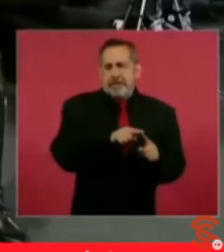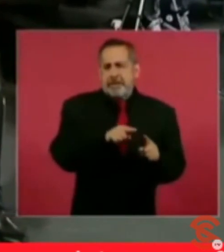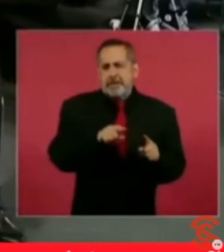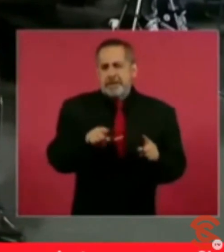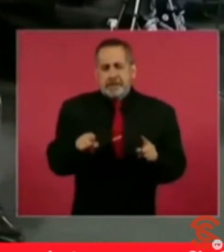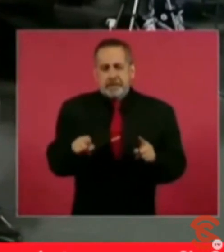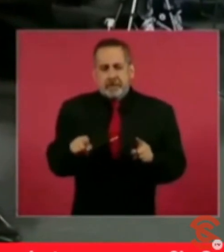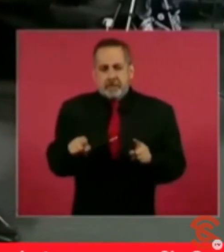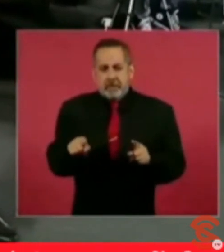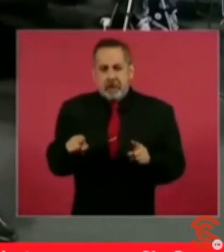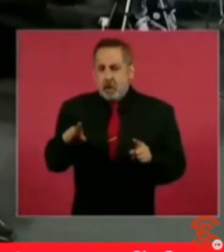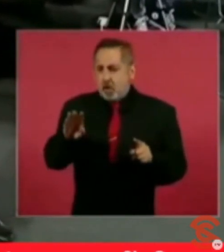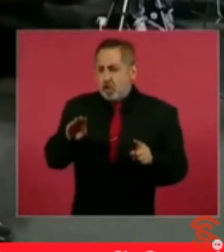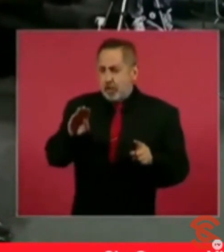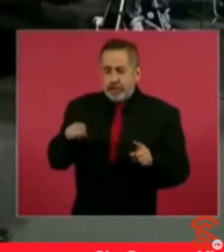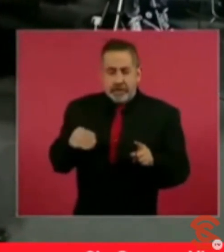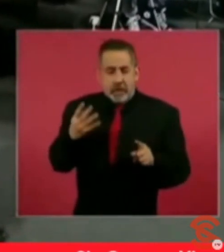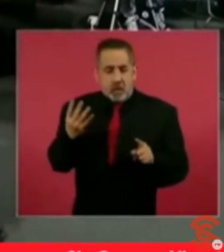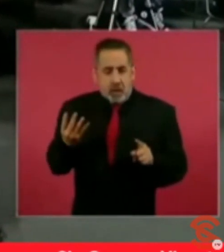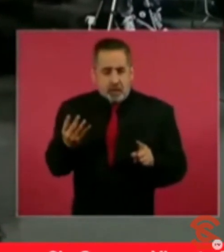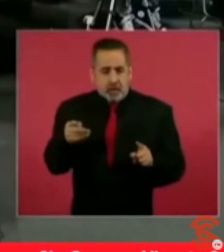y en el 94